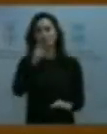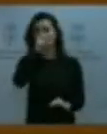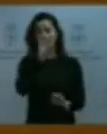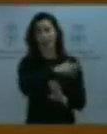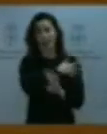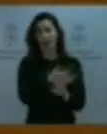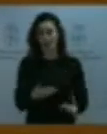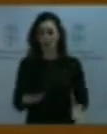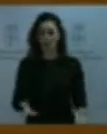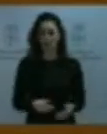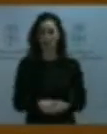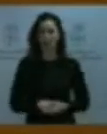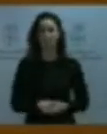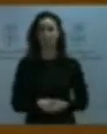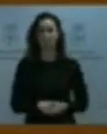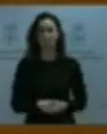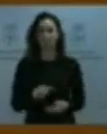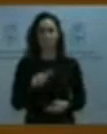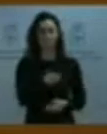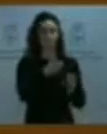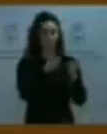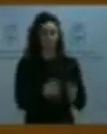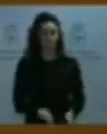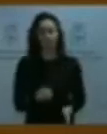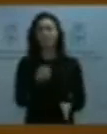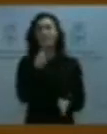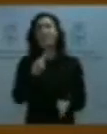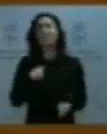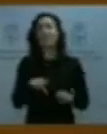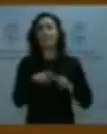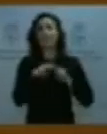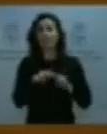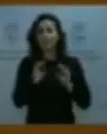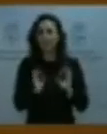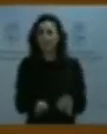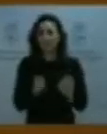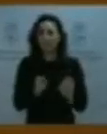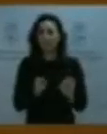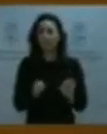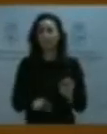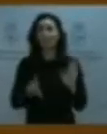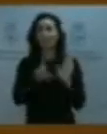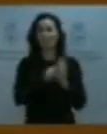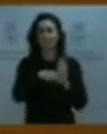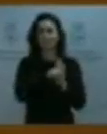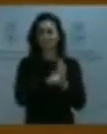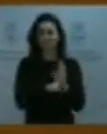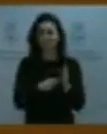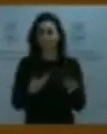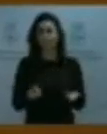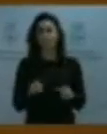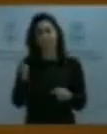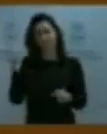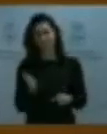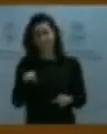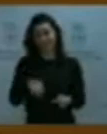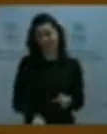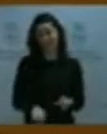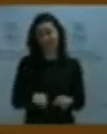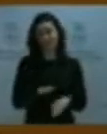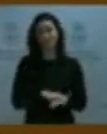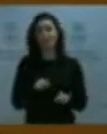las herramientas que tenemos son las que son, en el marco legal. Por supuesto, usted ahora ya me viene aquí a apuntar a mí. Primero